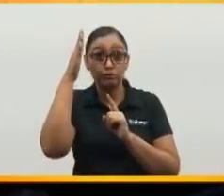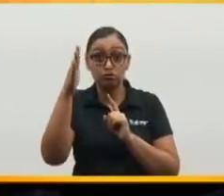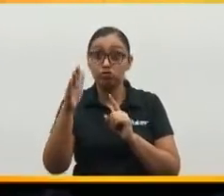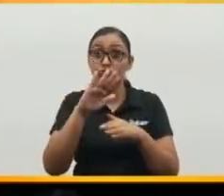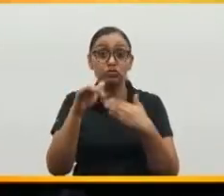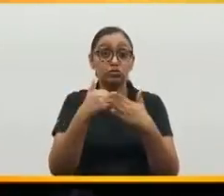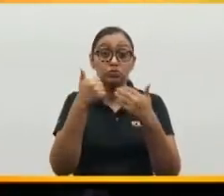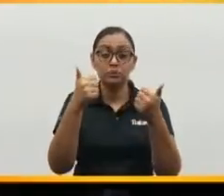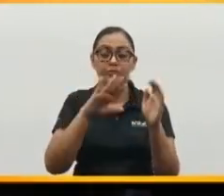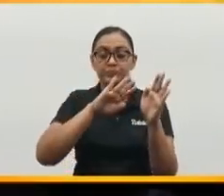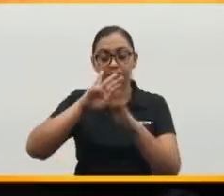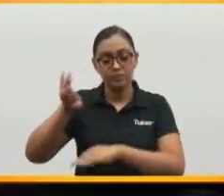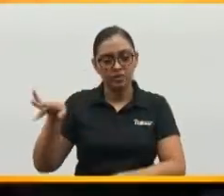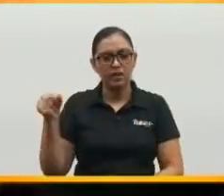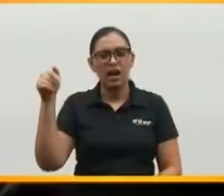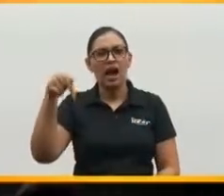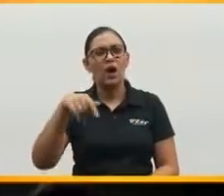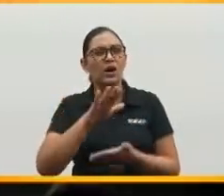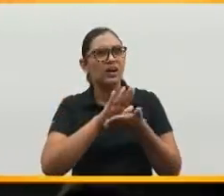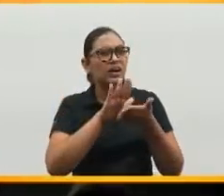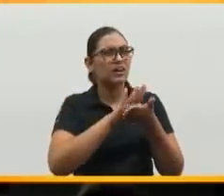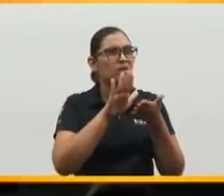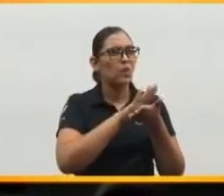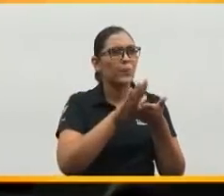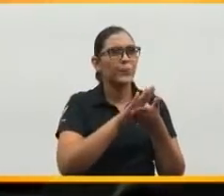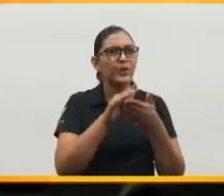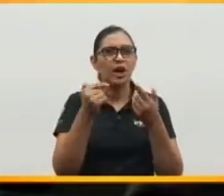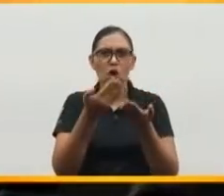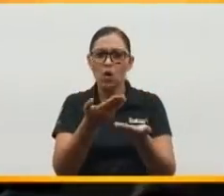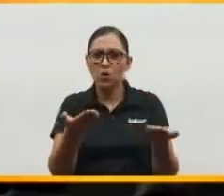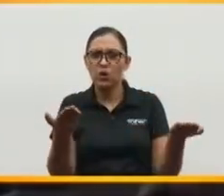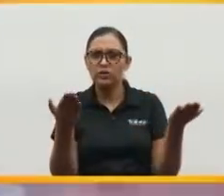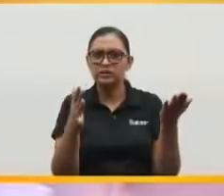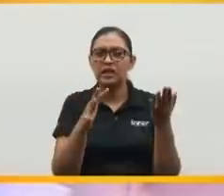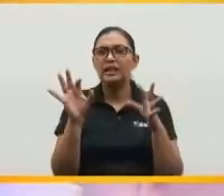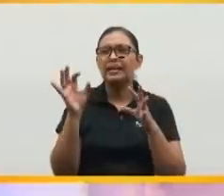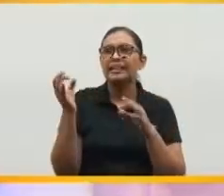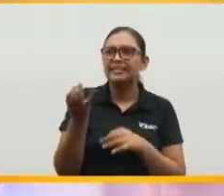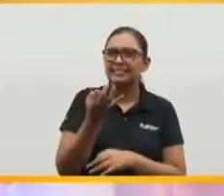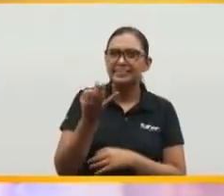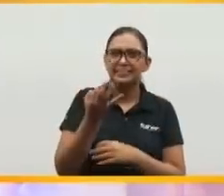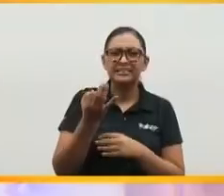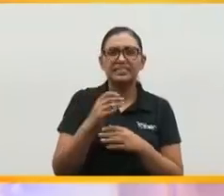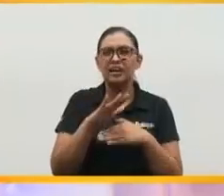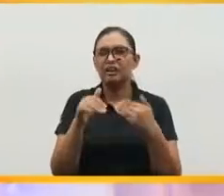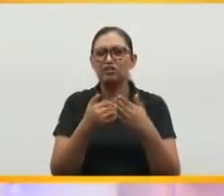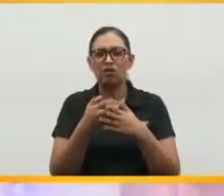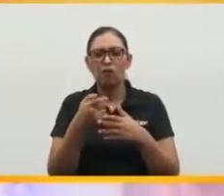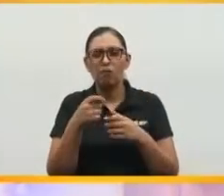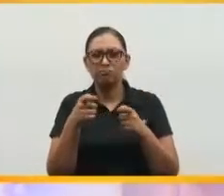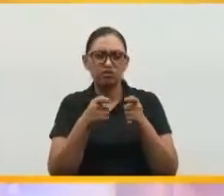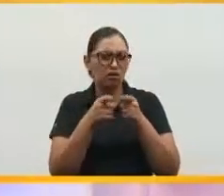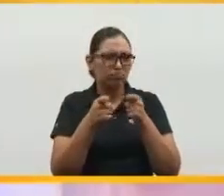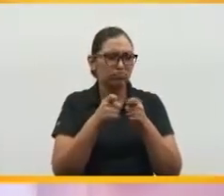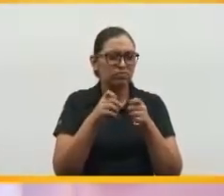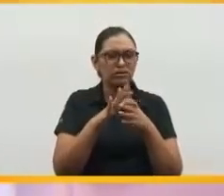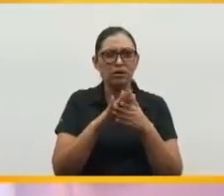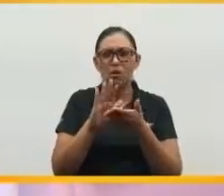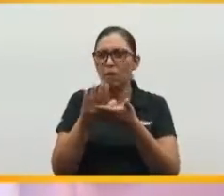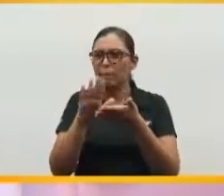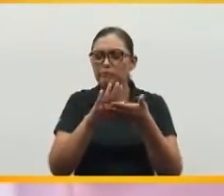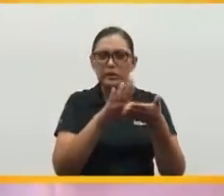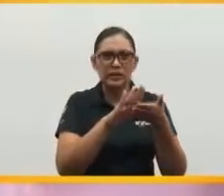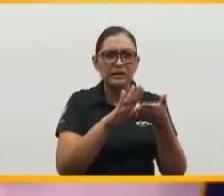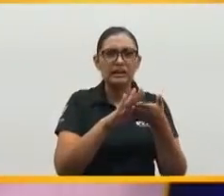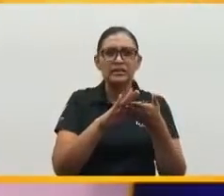seminario teológico. Hay que poner las pantallas en cada una de las aulas, comprar los conectores, los reguladores de voltaje, poner ahí los cables. Y en